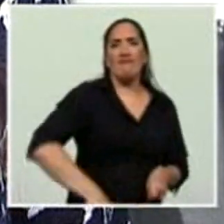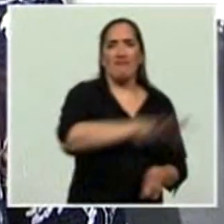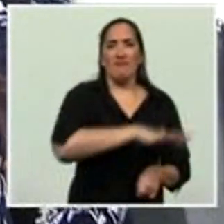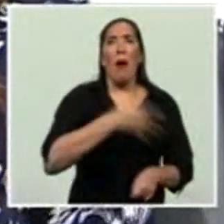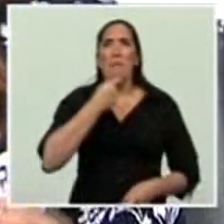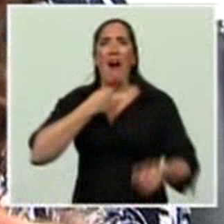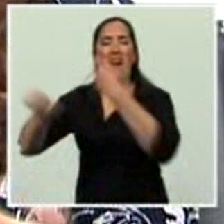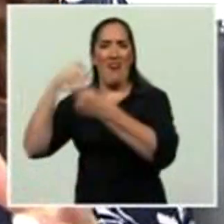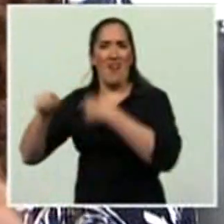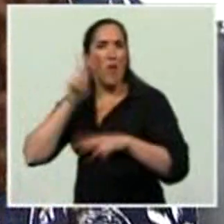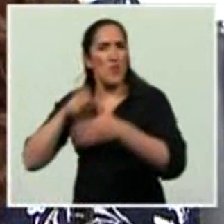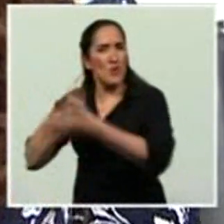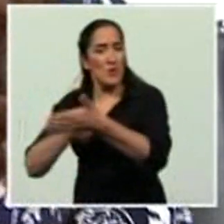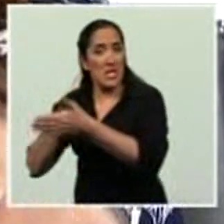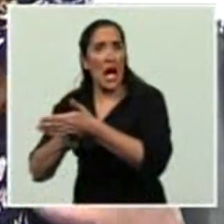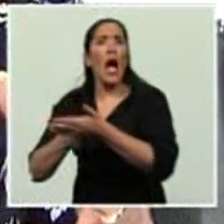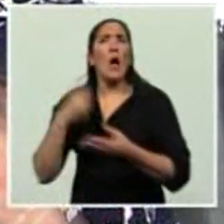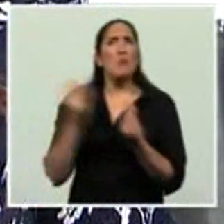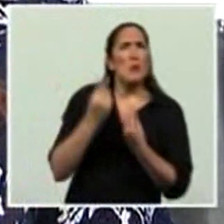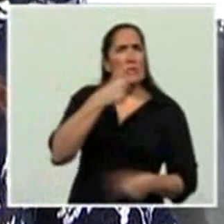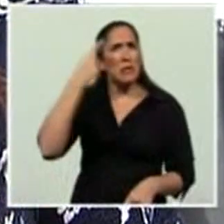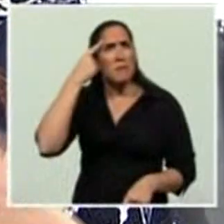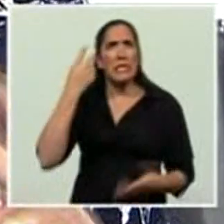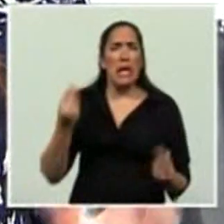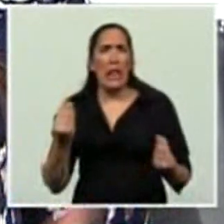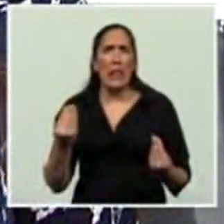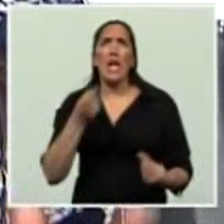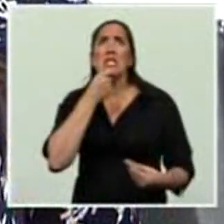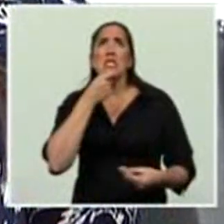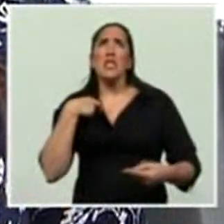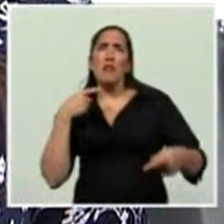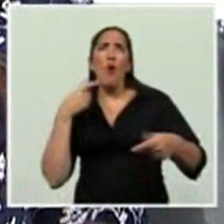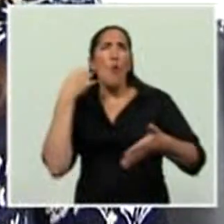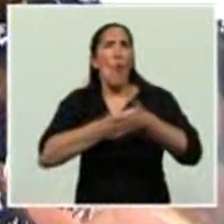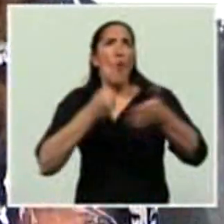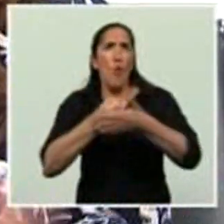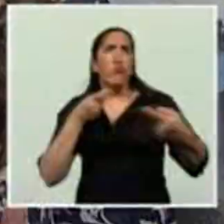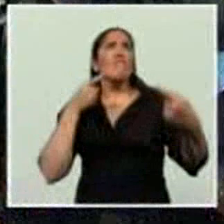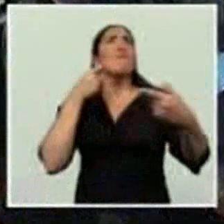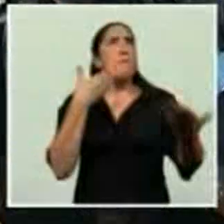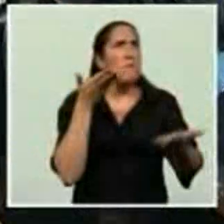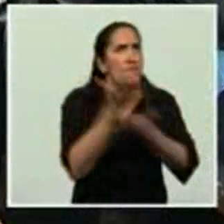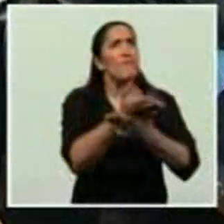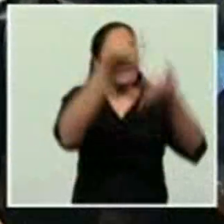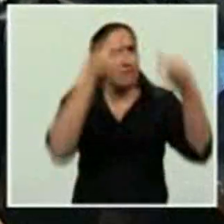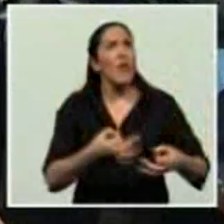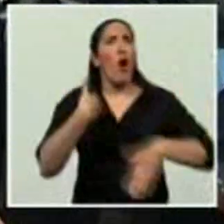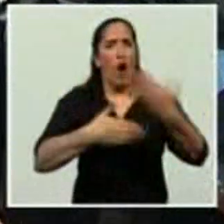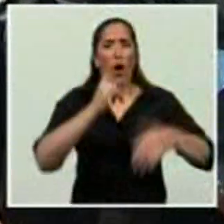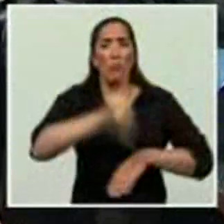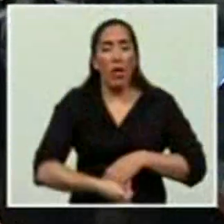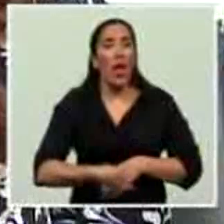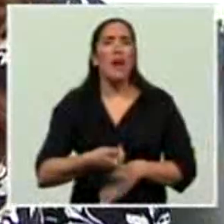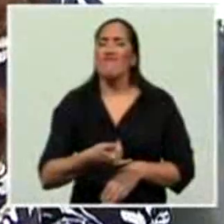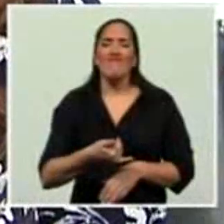tiene temor porque se dice Bueno no si nos enfrentamos a tal o cual nos puede pasar por favor lo peor que le puede pasar